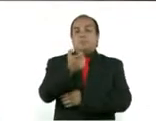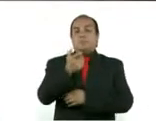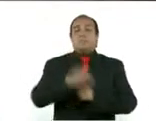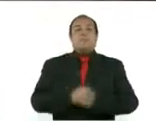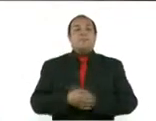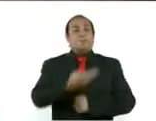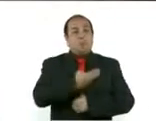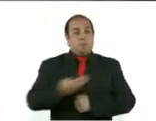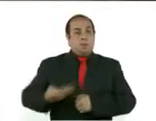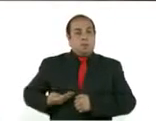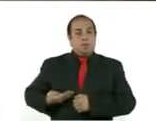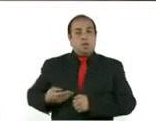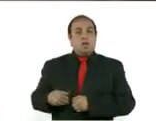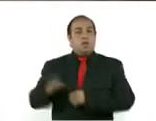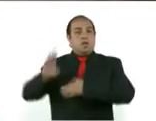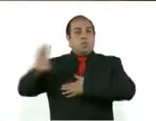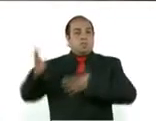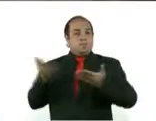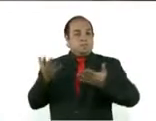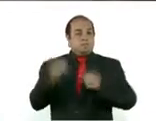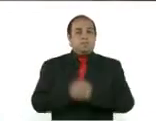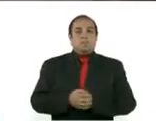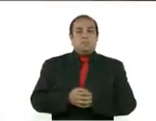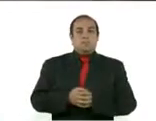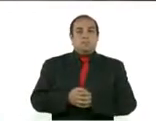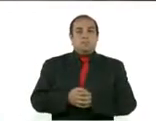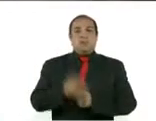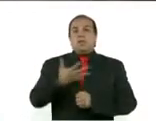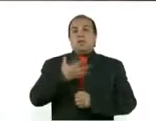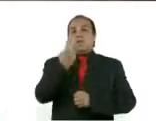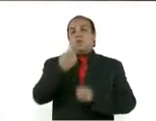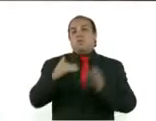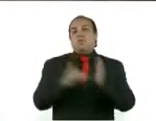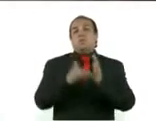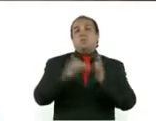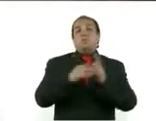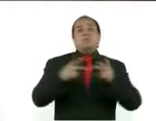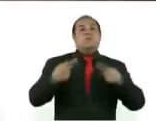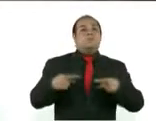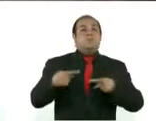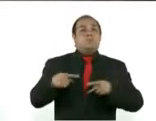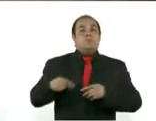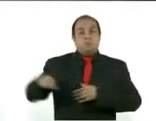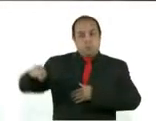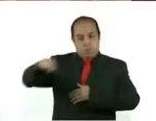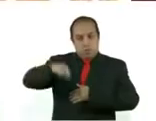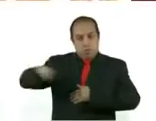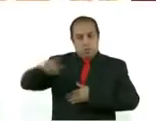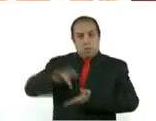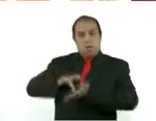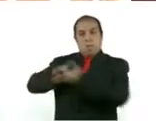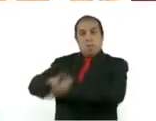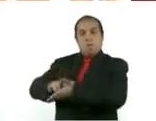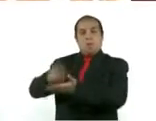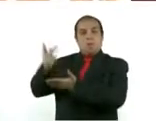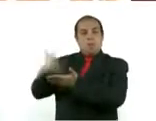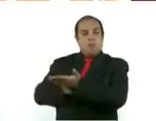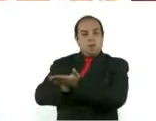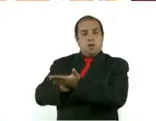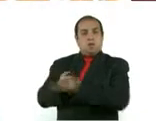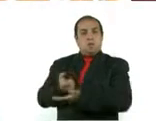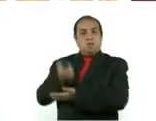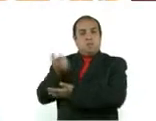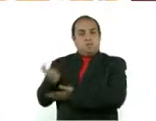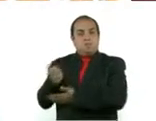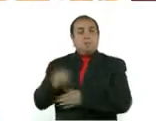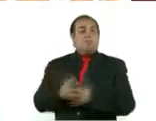el compromiso de que fuera 1 millón de personas que tendrían este apoyo, este programa. Así se ha